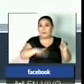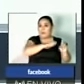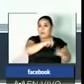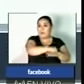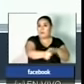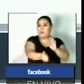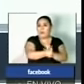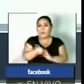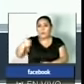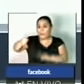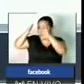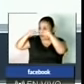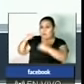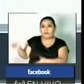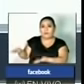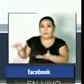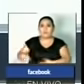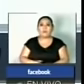Tatiana, buenas noches, ¿qué nos cuentas?